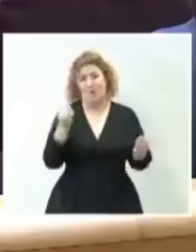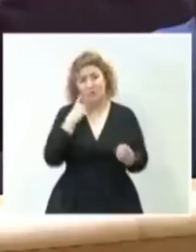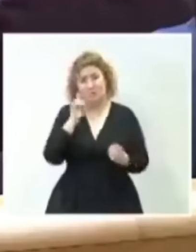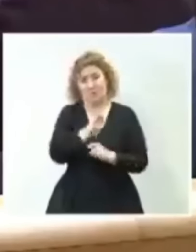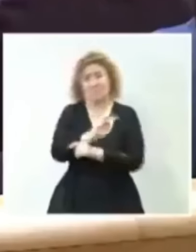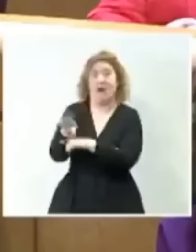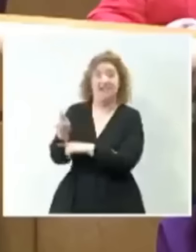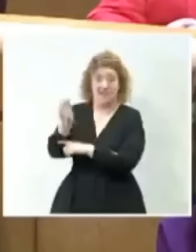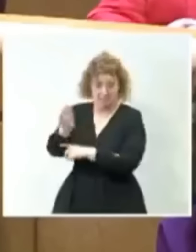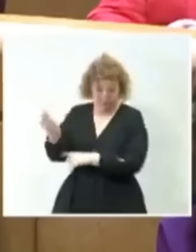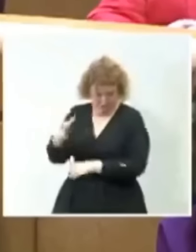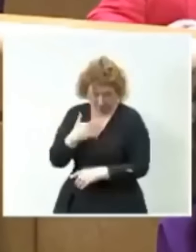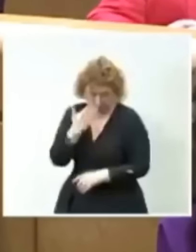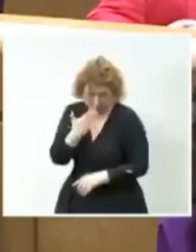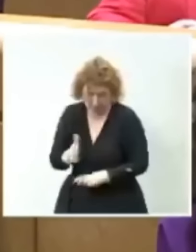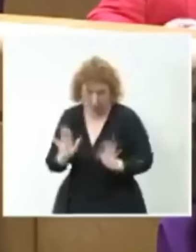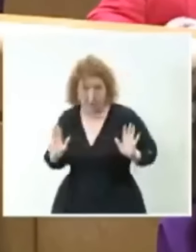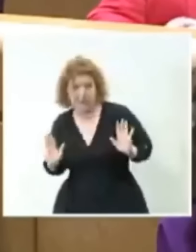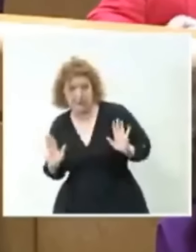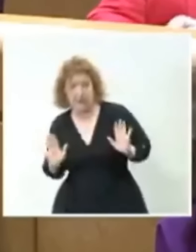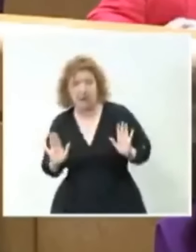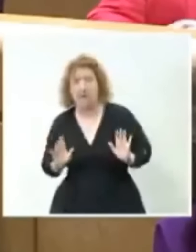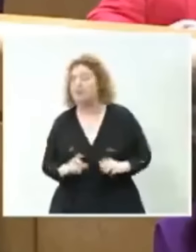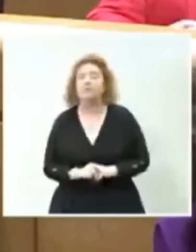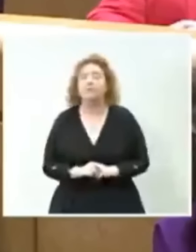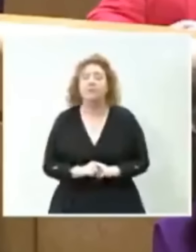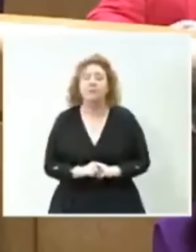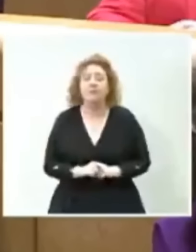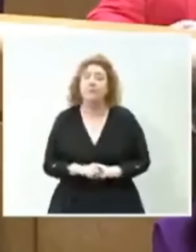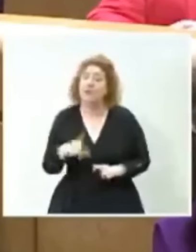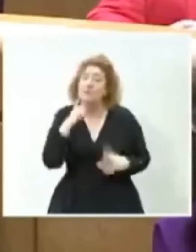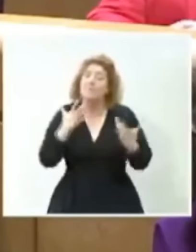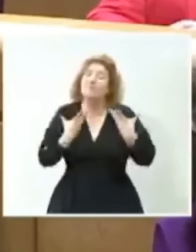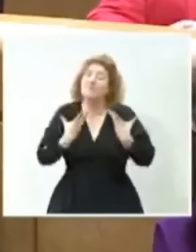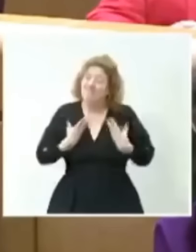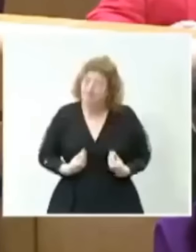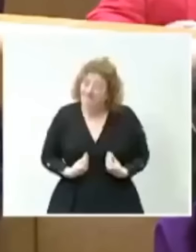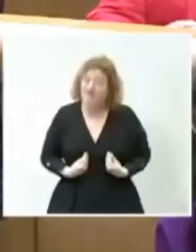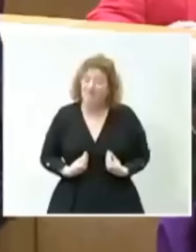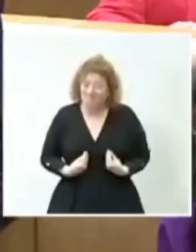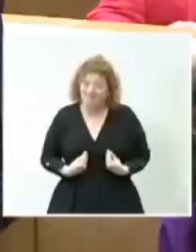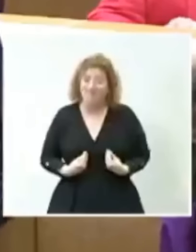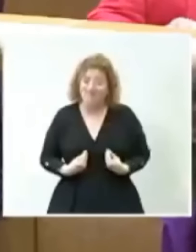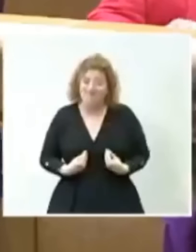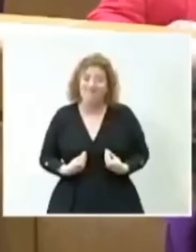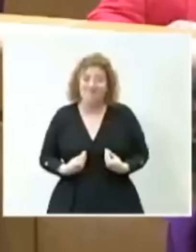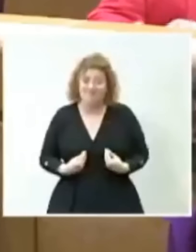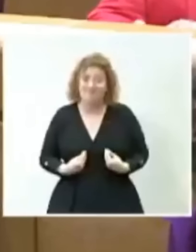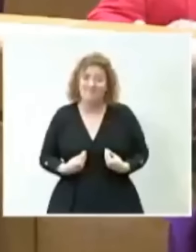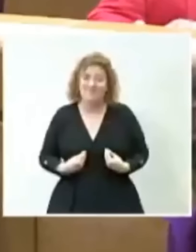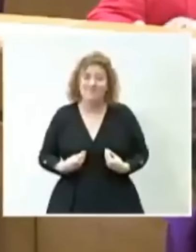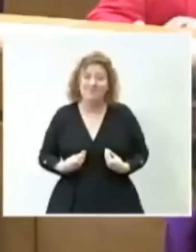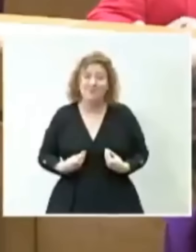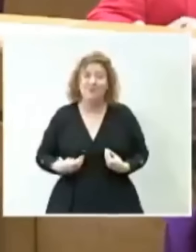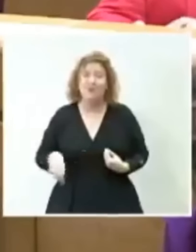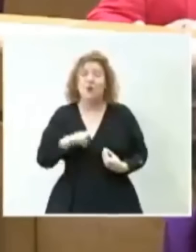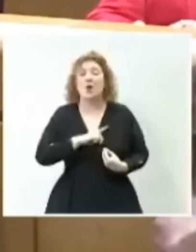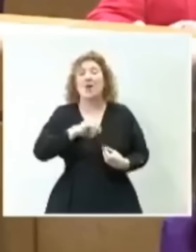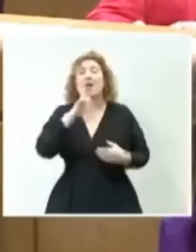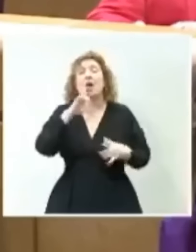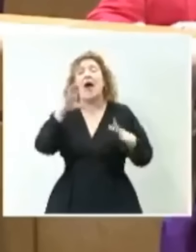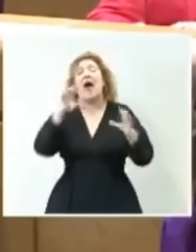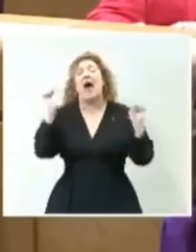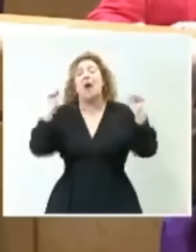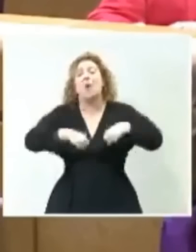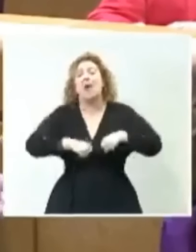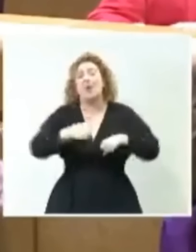tema que efectivamente, lamentablemente, no estamos viendo un cumplimiento de los acuerdos de Barbados como a